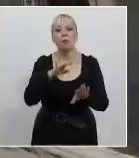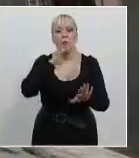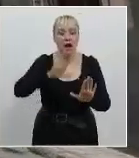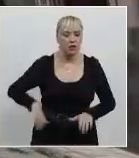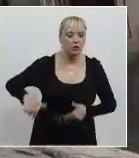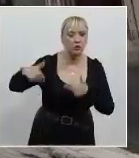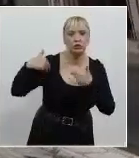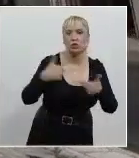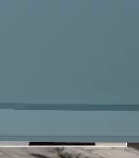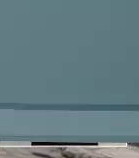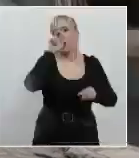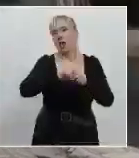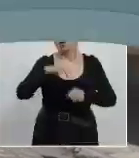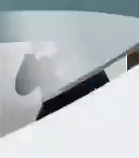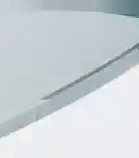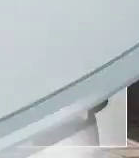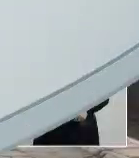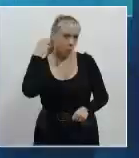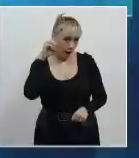el Estado de Oaxaca.